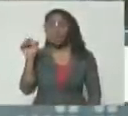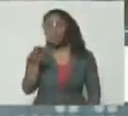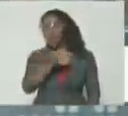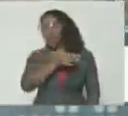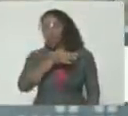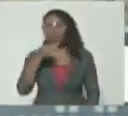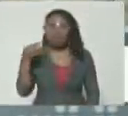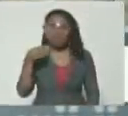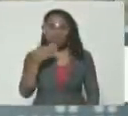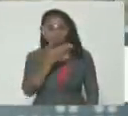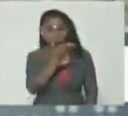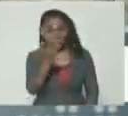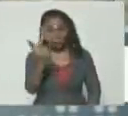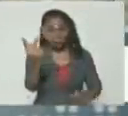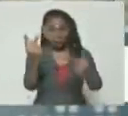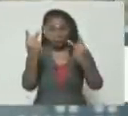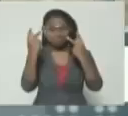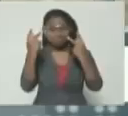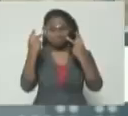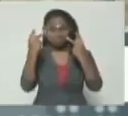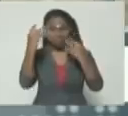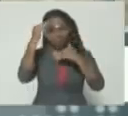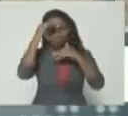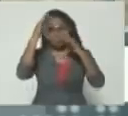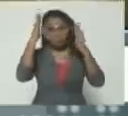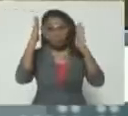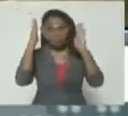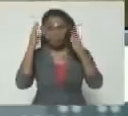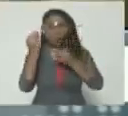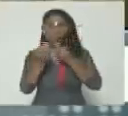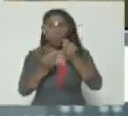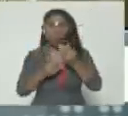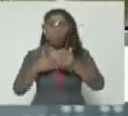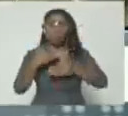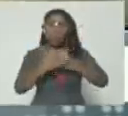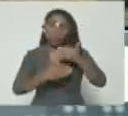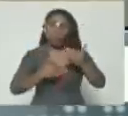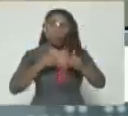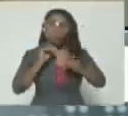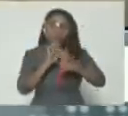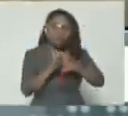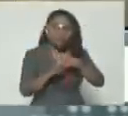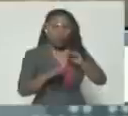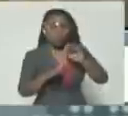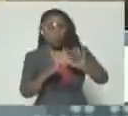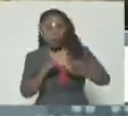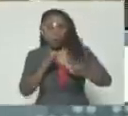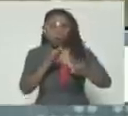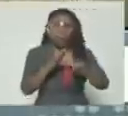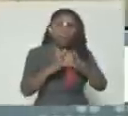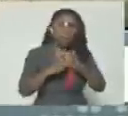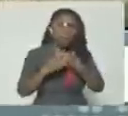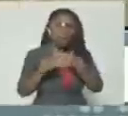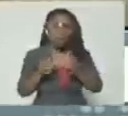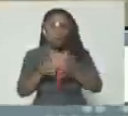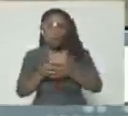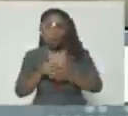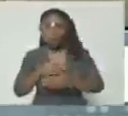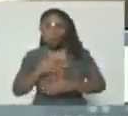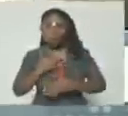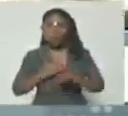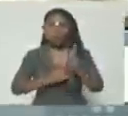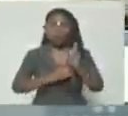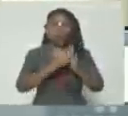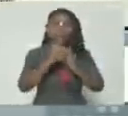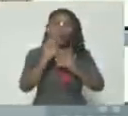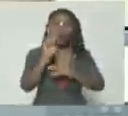excelente, fíjense ustedes, ¿no?, cómo paso a paso todos los sectores pueden desarrollar